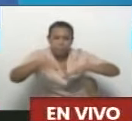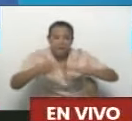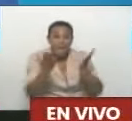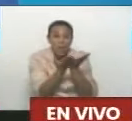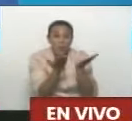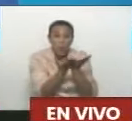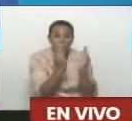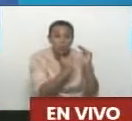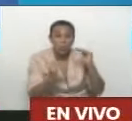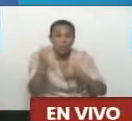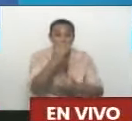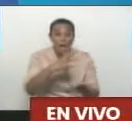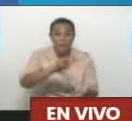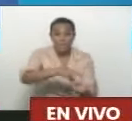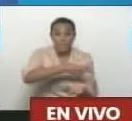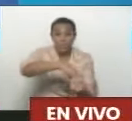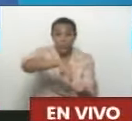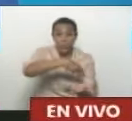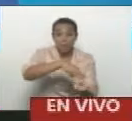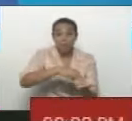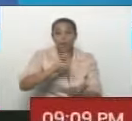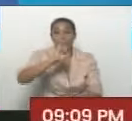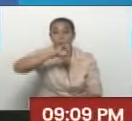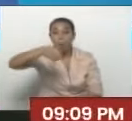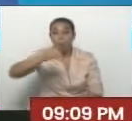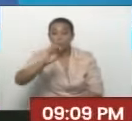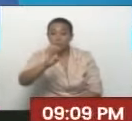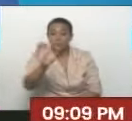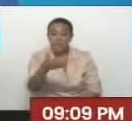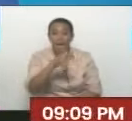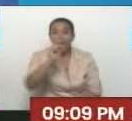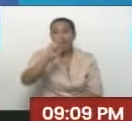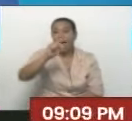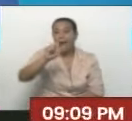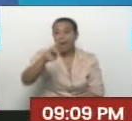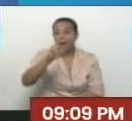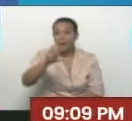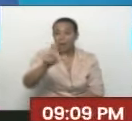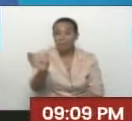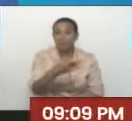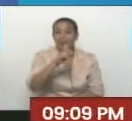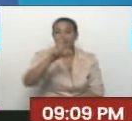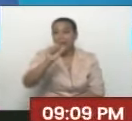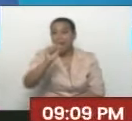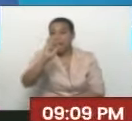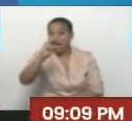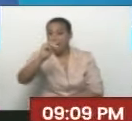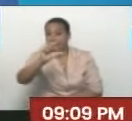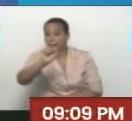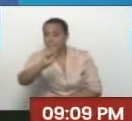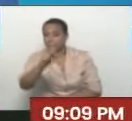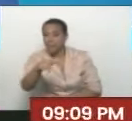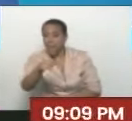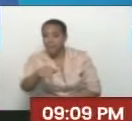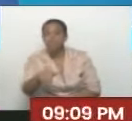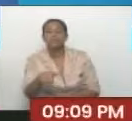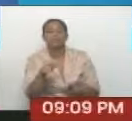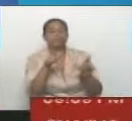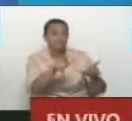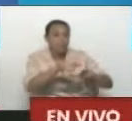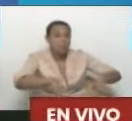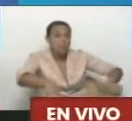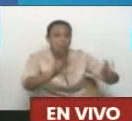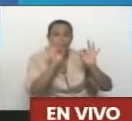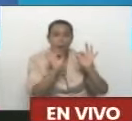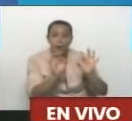Escuela Superior de Música José Ángel Lama, y se la voy a entregar a la gran misión Viva Venezuela como una